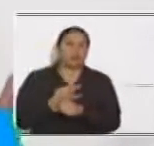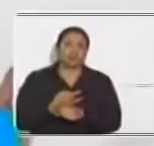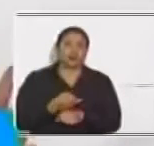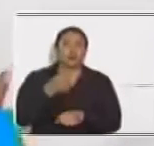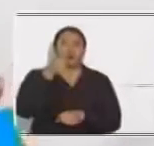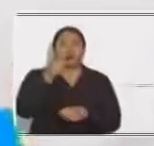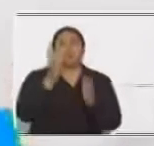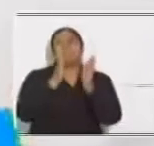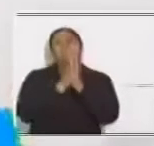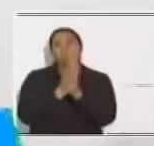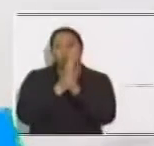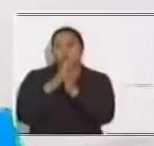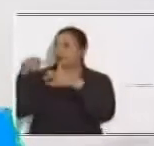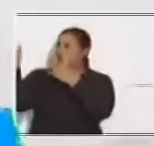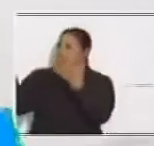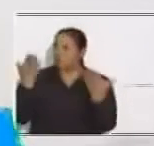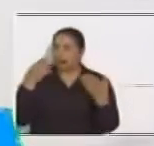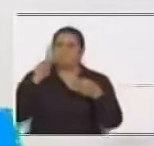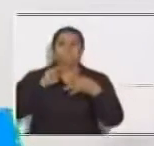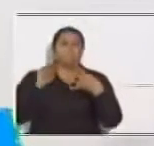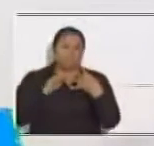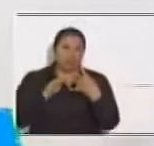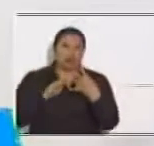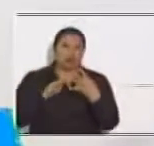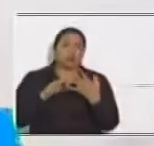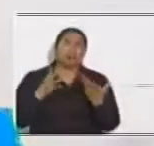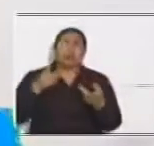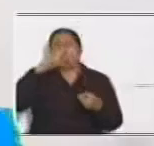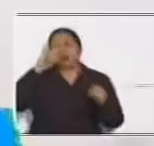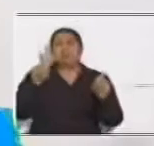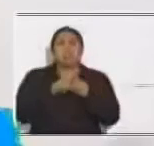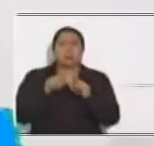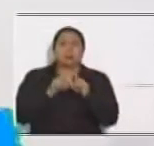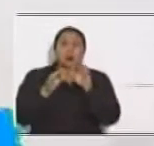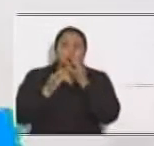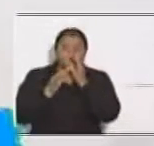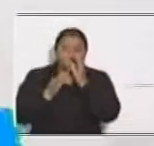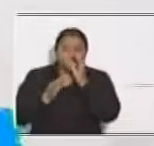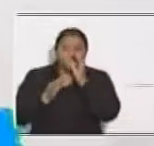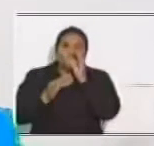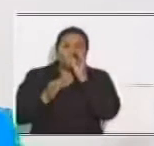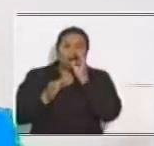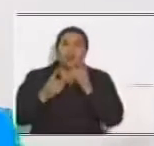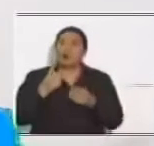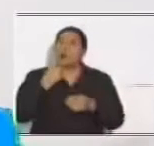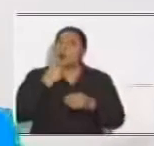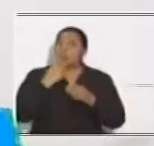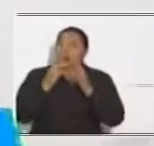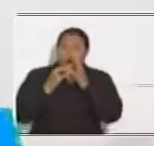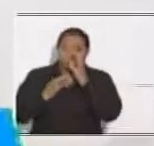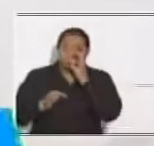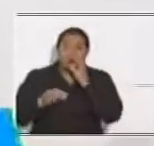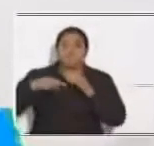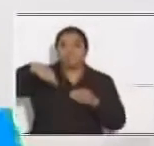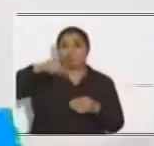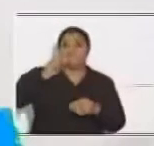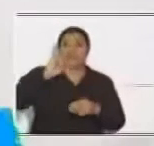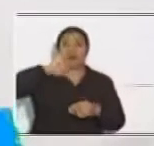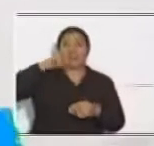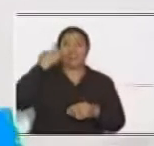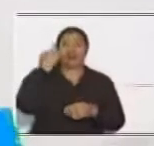consigan materiales como estos, también unas cuantas pajillas, por favor, porque vamos a continuar con el estudio